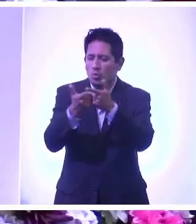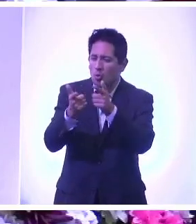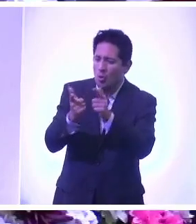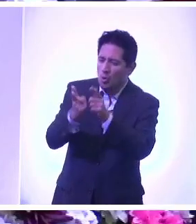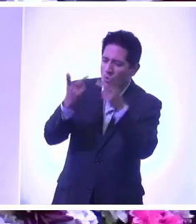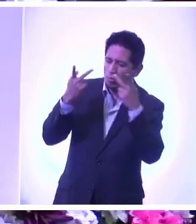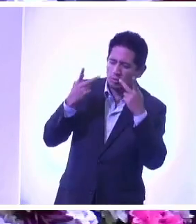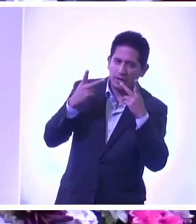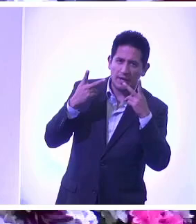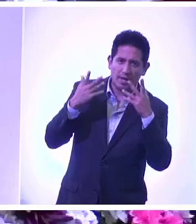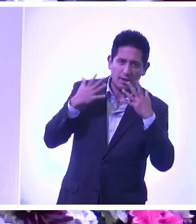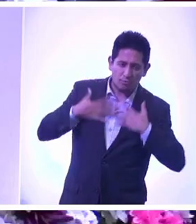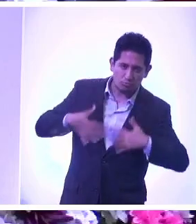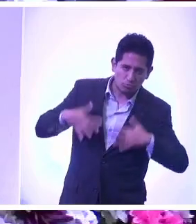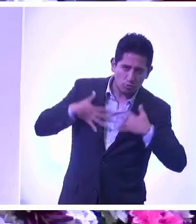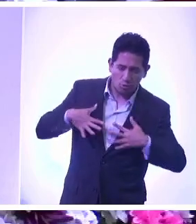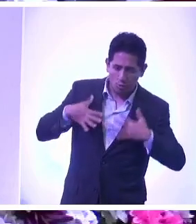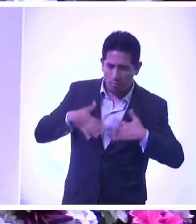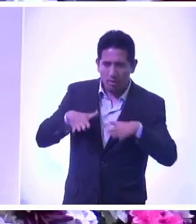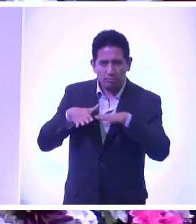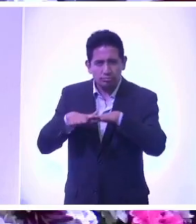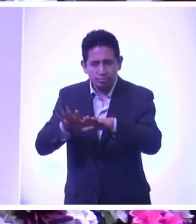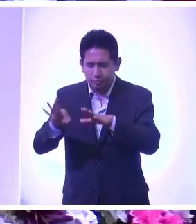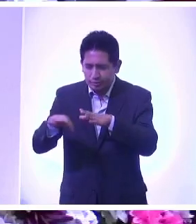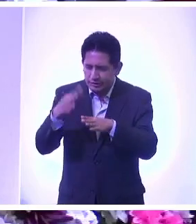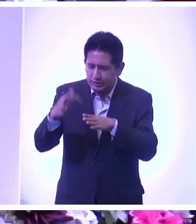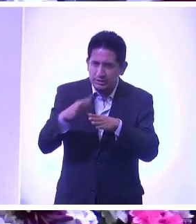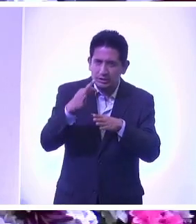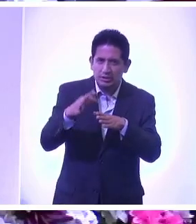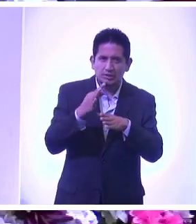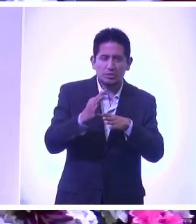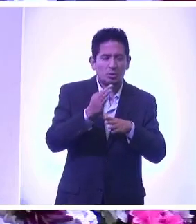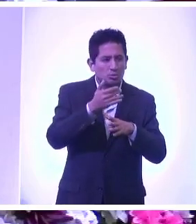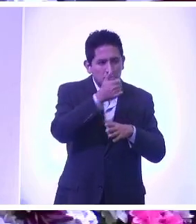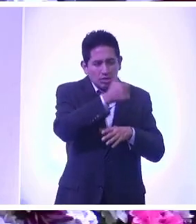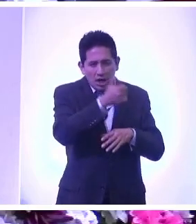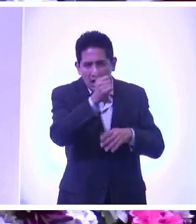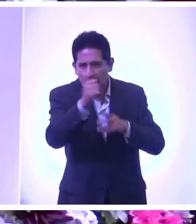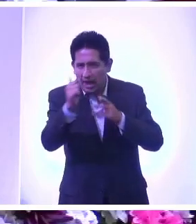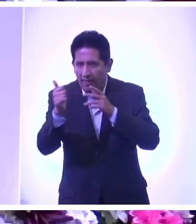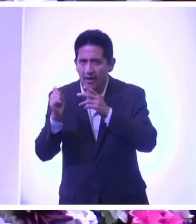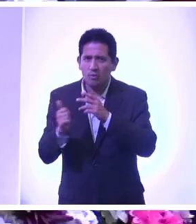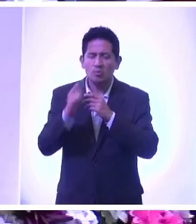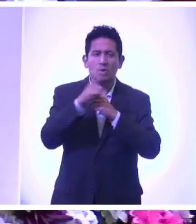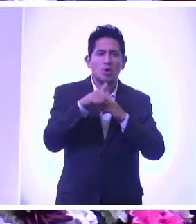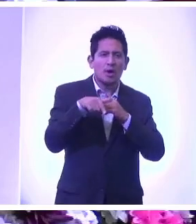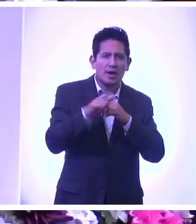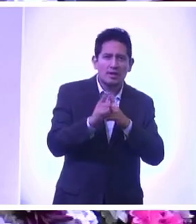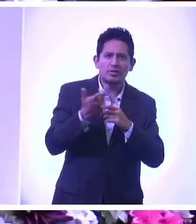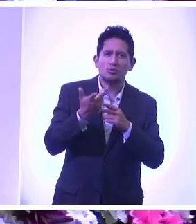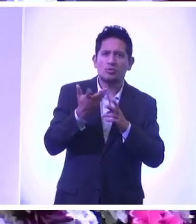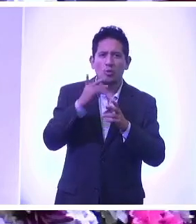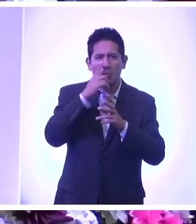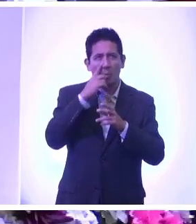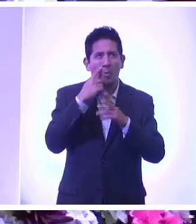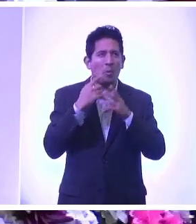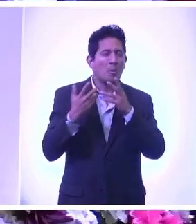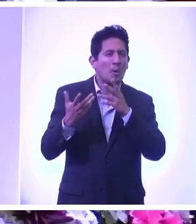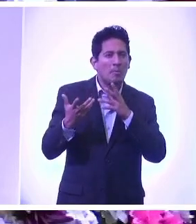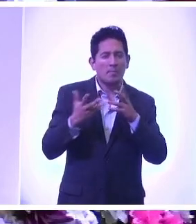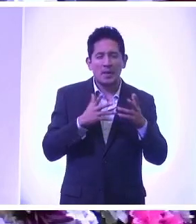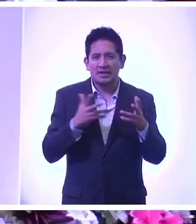textiles etcétera se empiezan a adueñar no de los medios sociales así como decía Carlos Marx no O sea